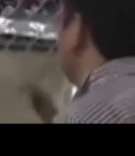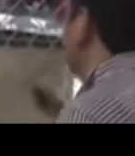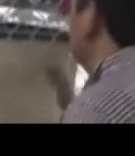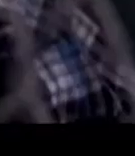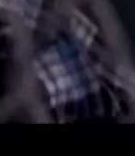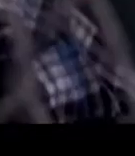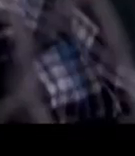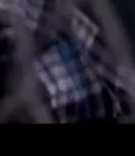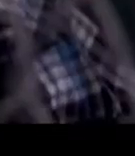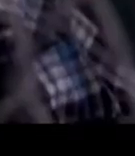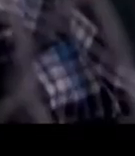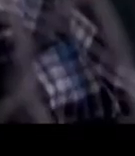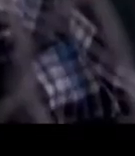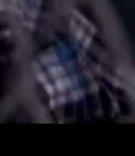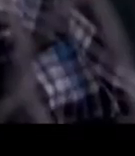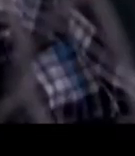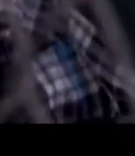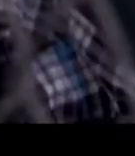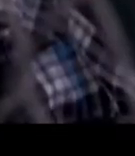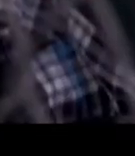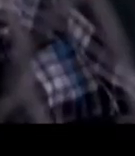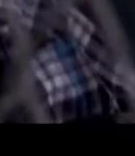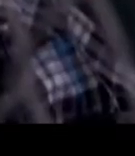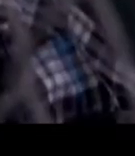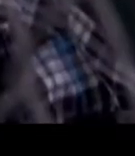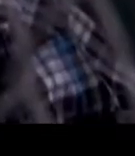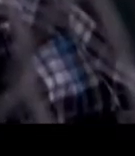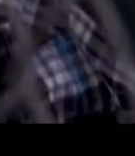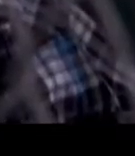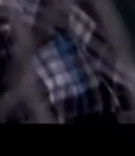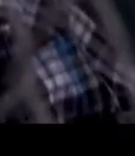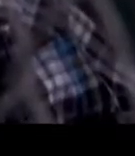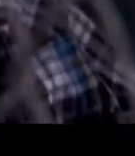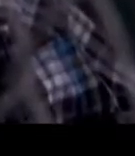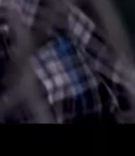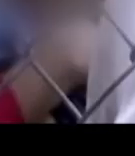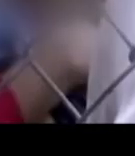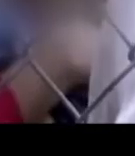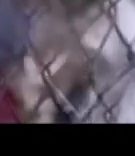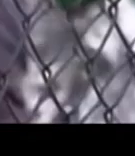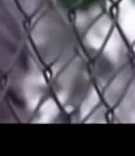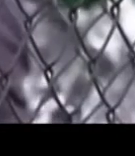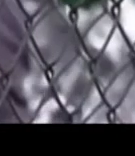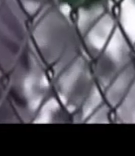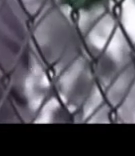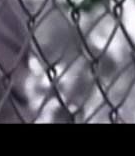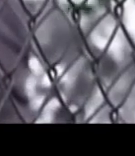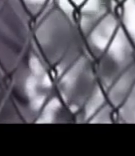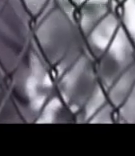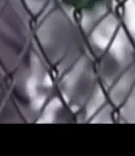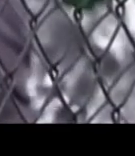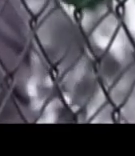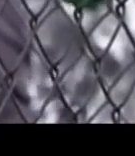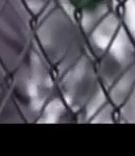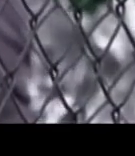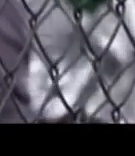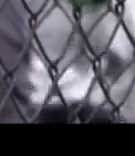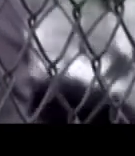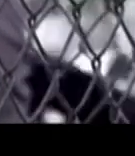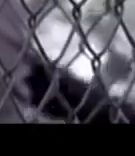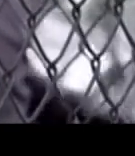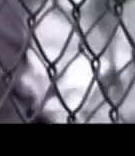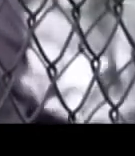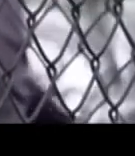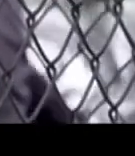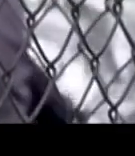política migratoria también respondería a legitimar las promesas que hizo el presidente Trump a sus electores, e incluso acciones discriminatorias